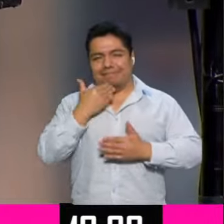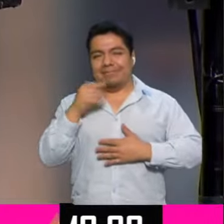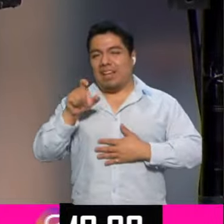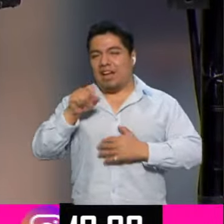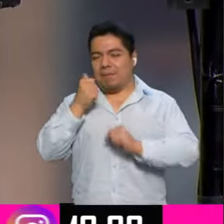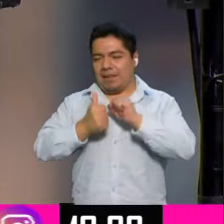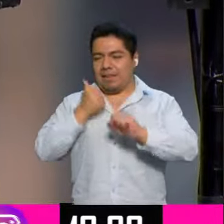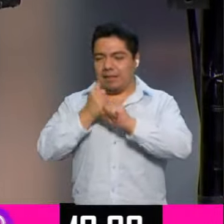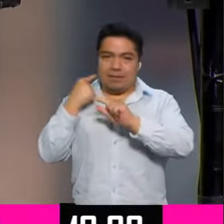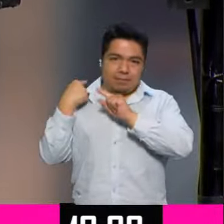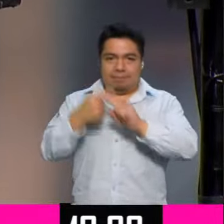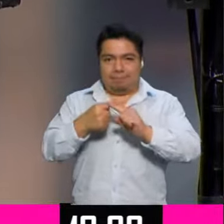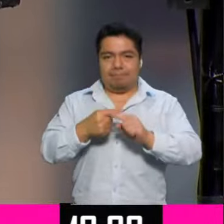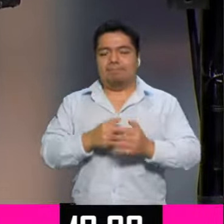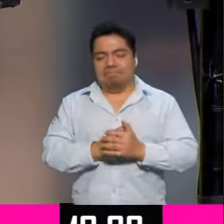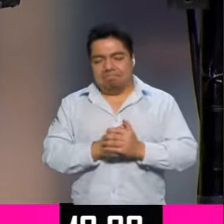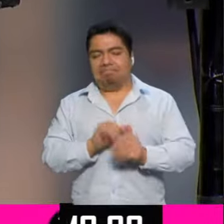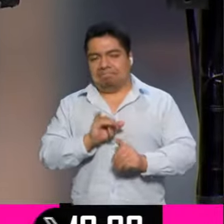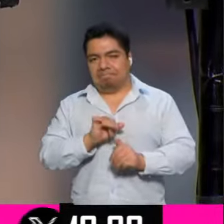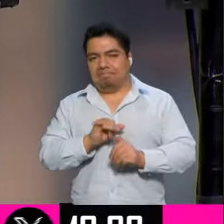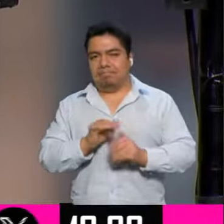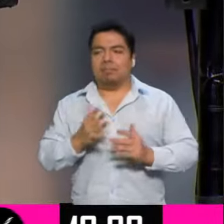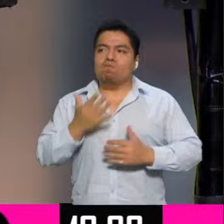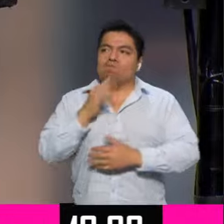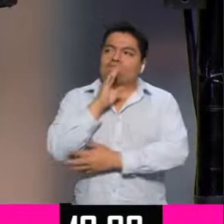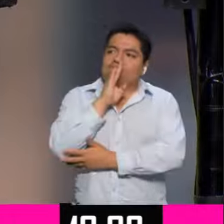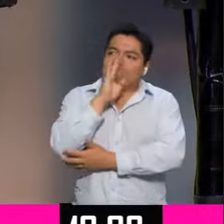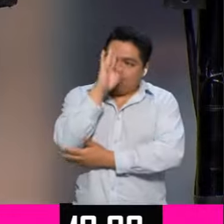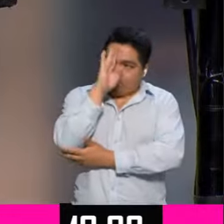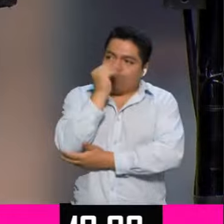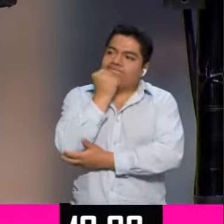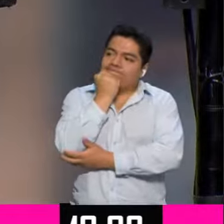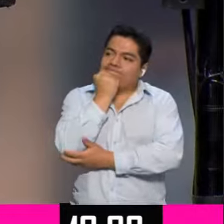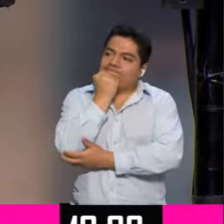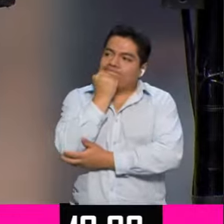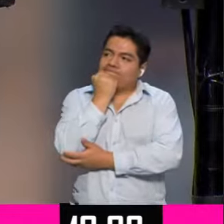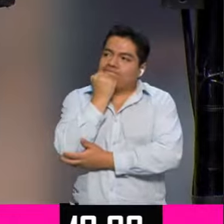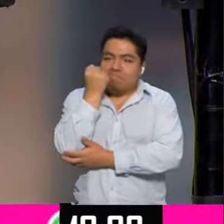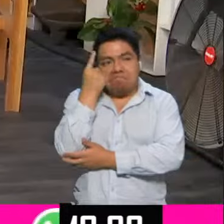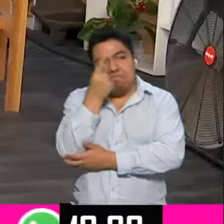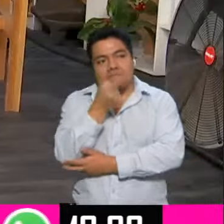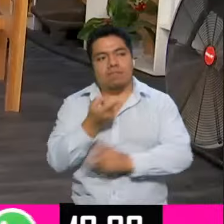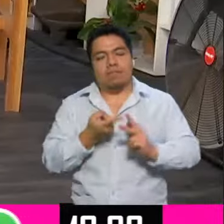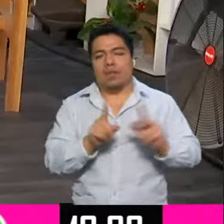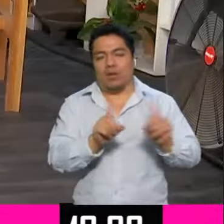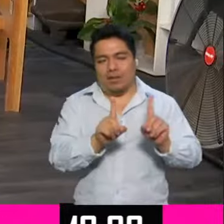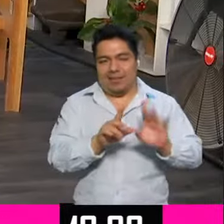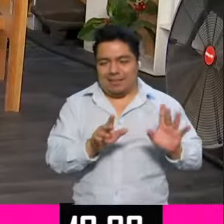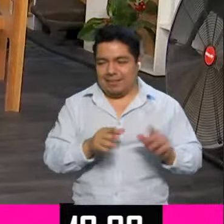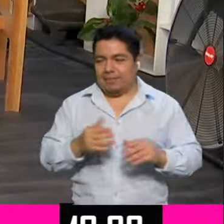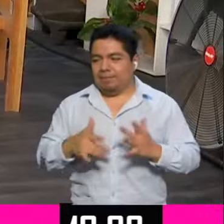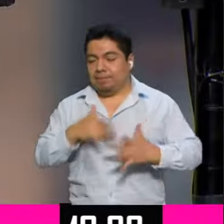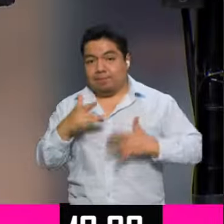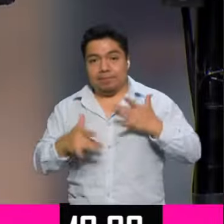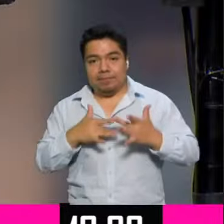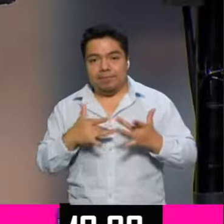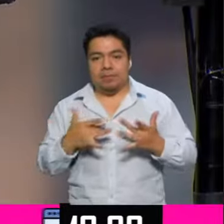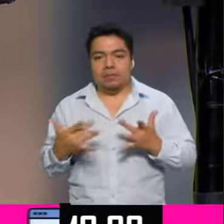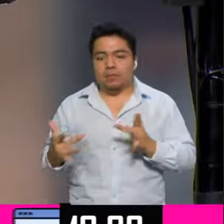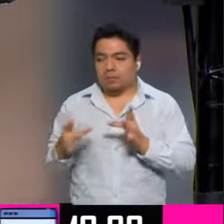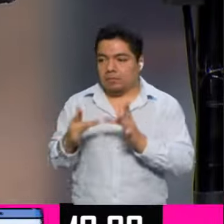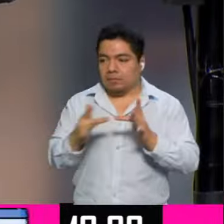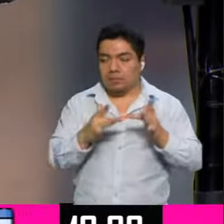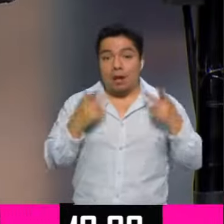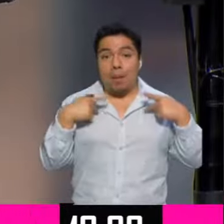20 años. Me han costado 20 años. Y dijiste, vamos a hacer esta compañía. Pues no, prácticamente comenzó porque me estuve relacionando con